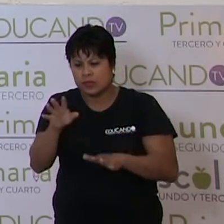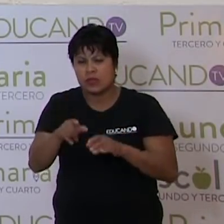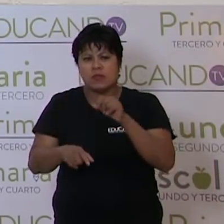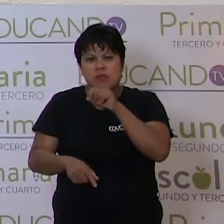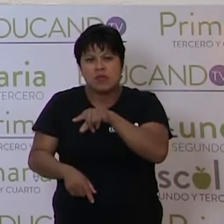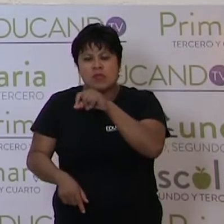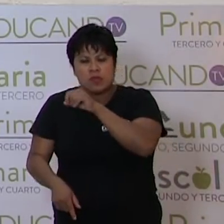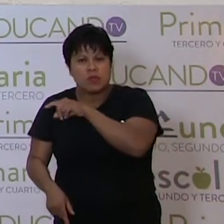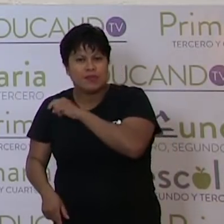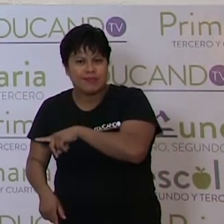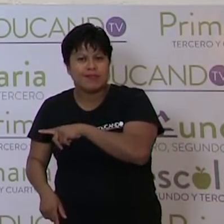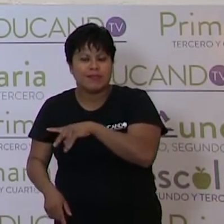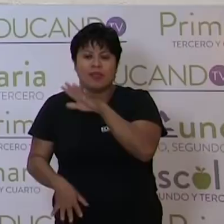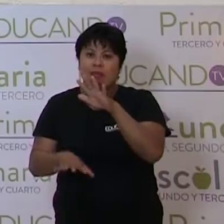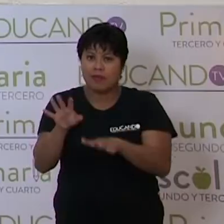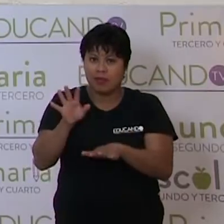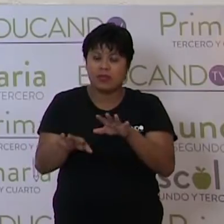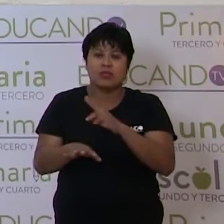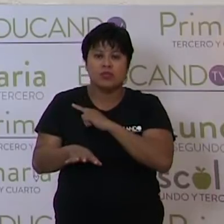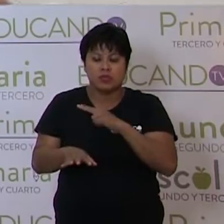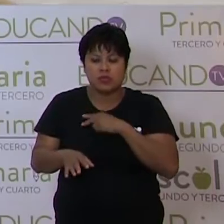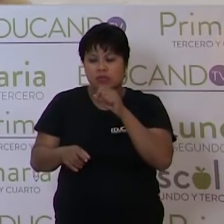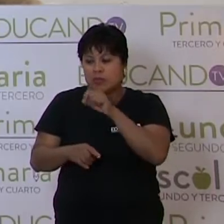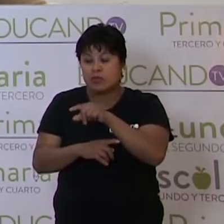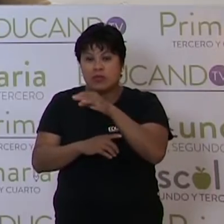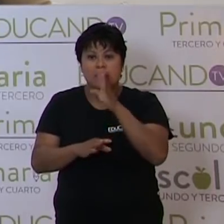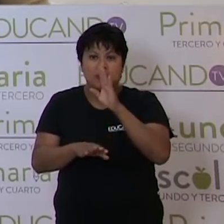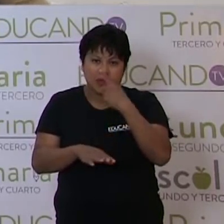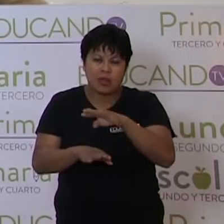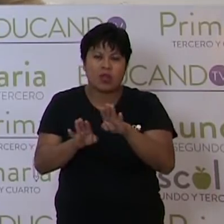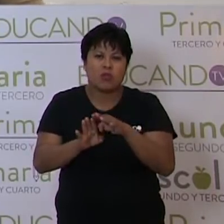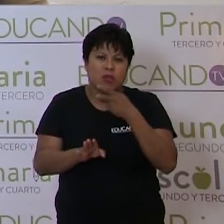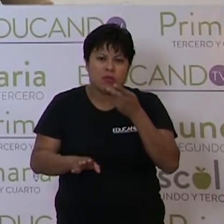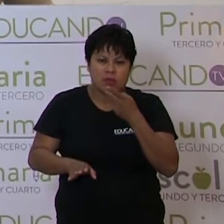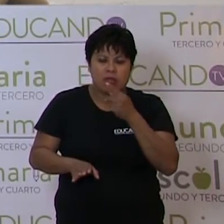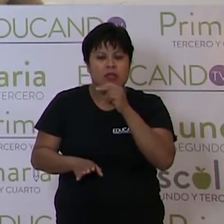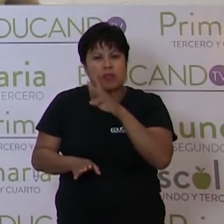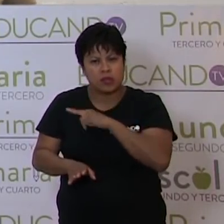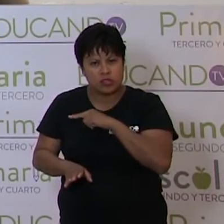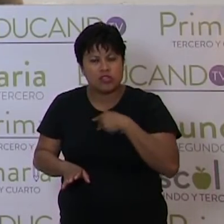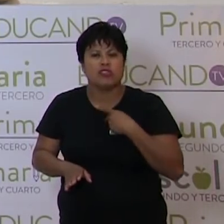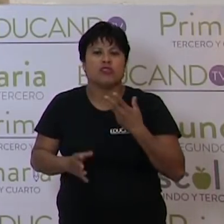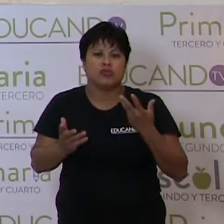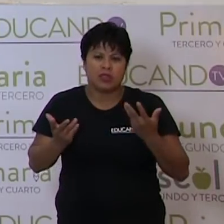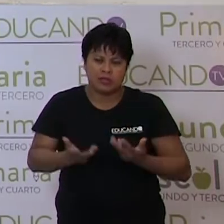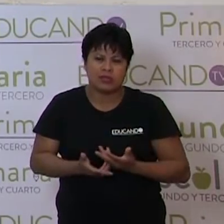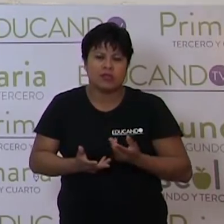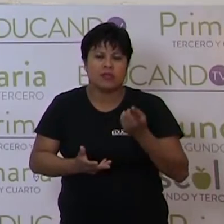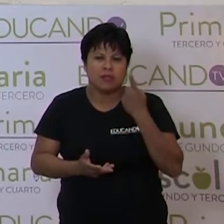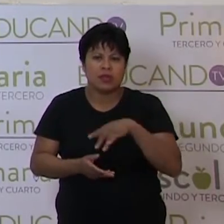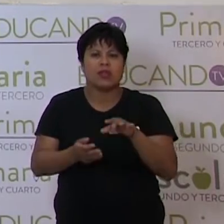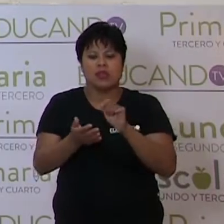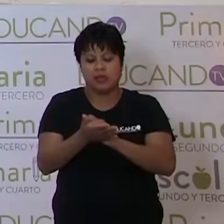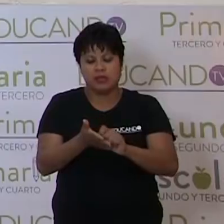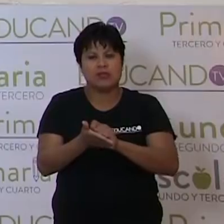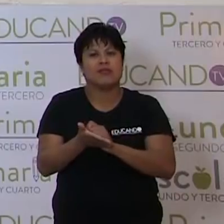repetitivos, así como en muchas ocasiones somos repetitivos para hablar, también lo somos para